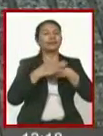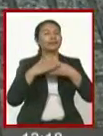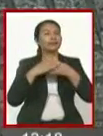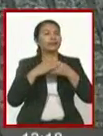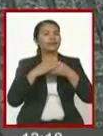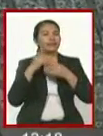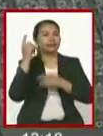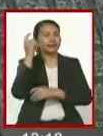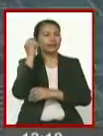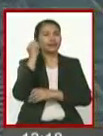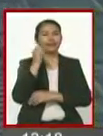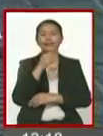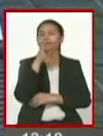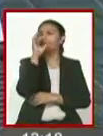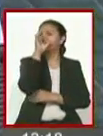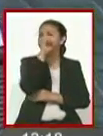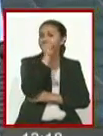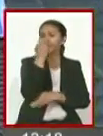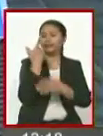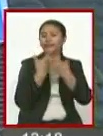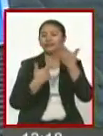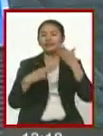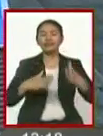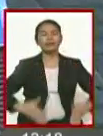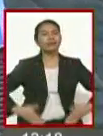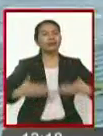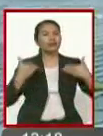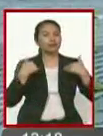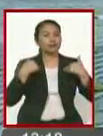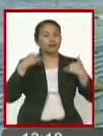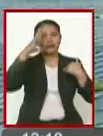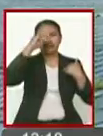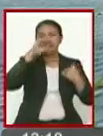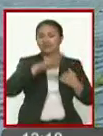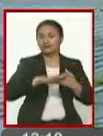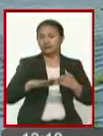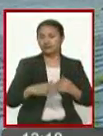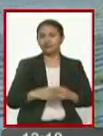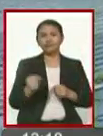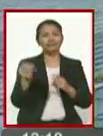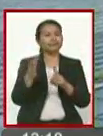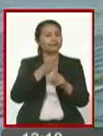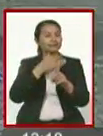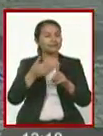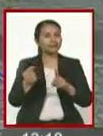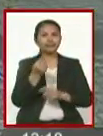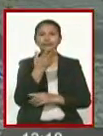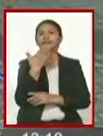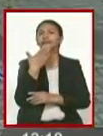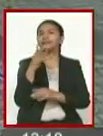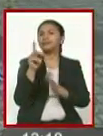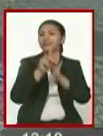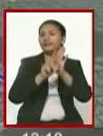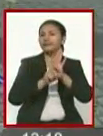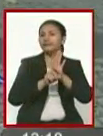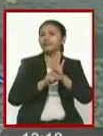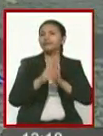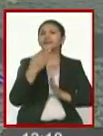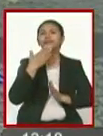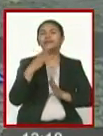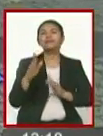testigos silenciosos de las situaciones que viven los niños y niñas esas situaciones de maltrato físico maltrato sexual